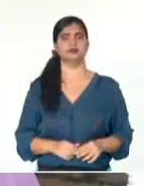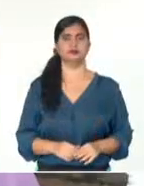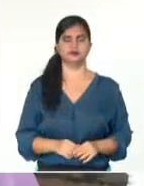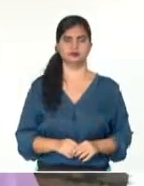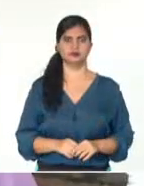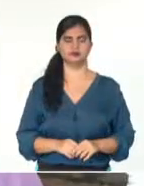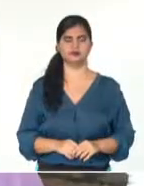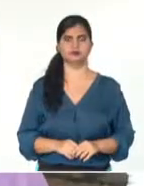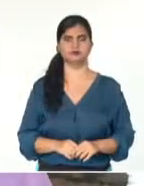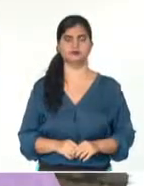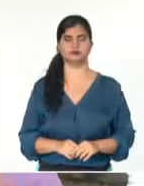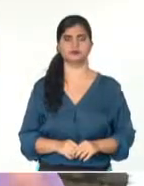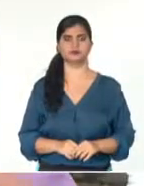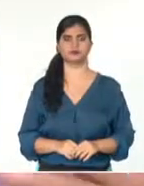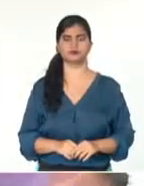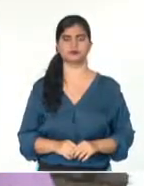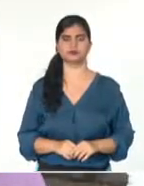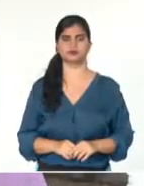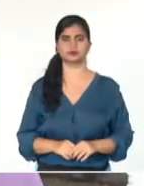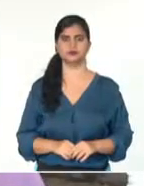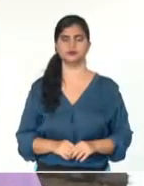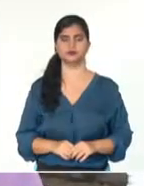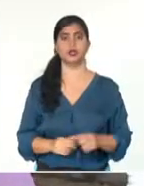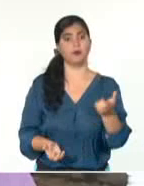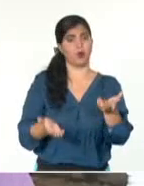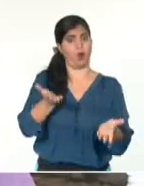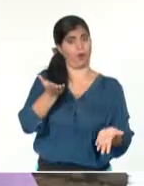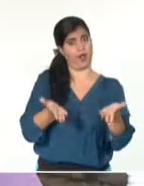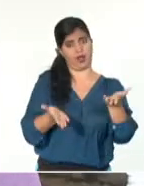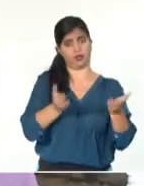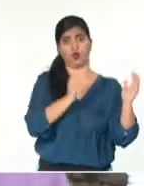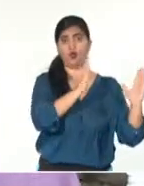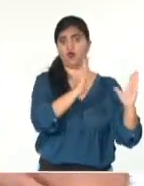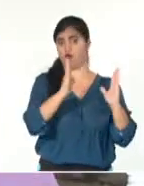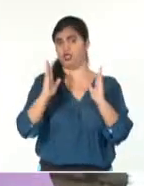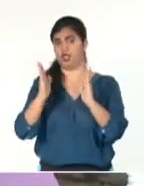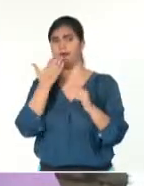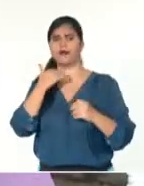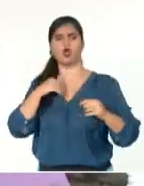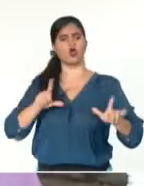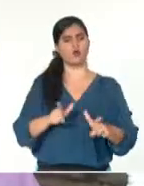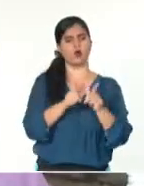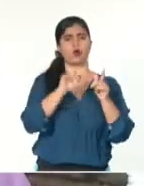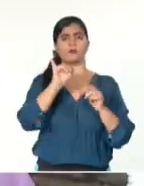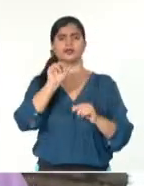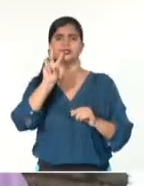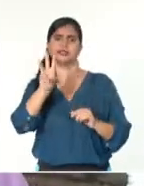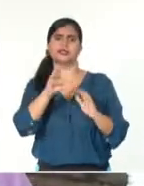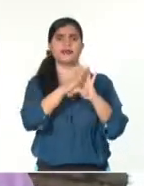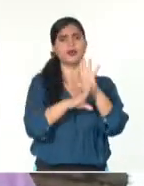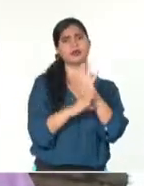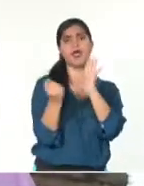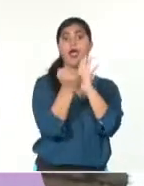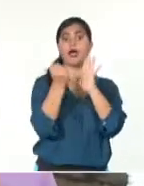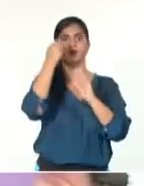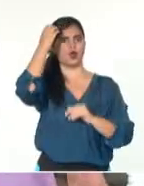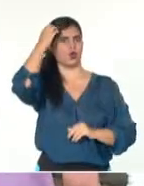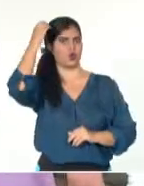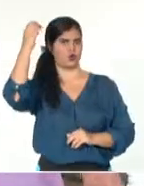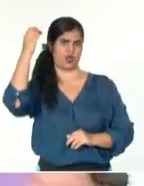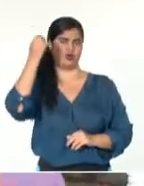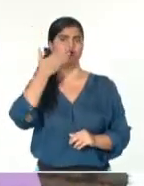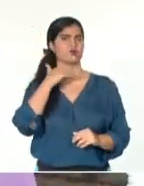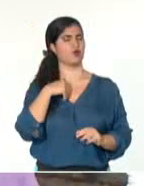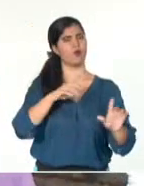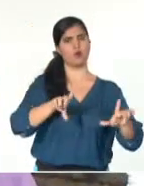que se ha aplicado en el sector, cómo se ha ido complementando las 63 medidas y las 43 para desarrollar el proyecto socialista, y que podamos también